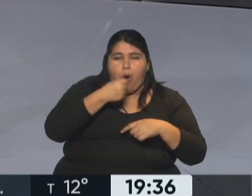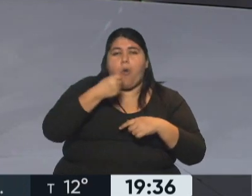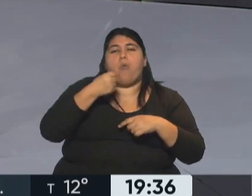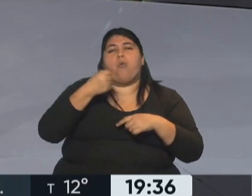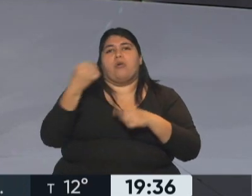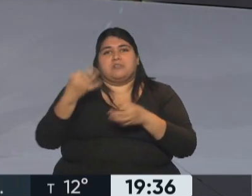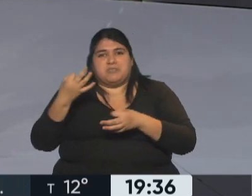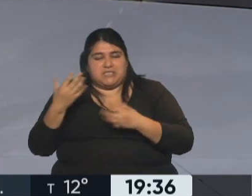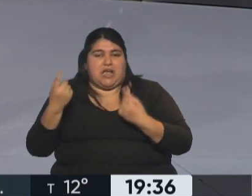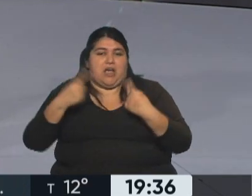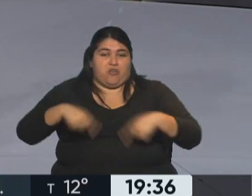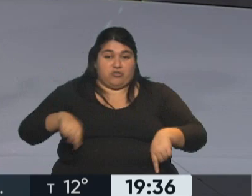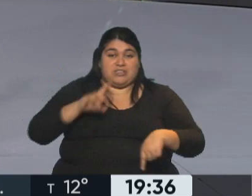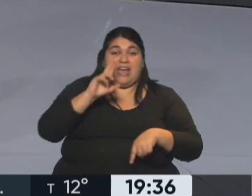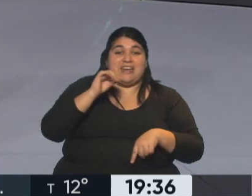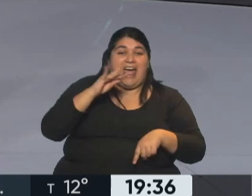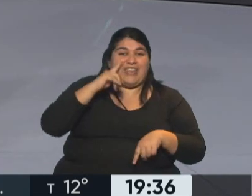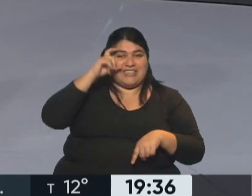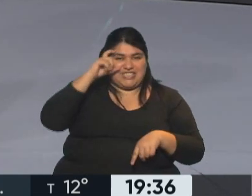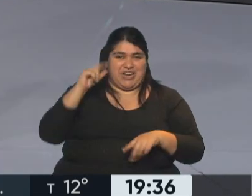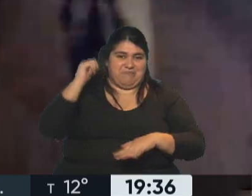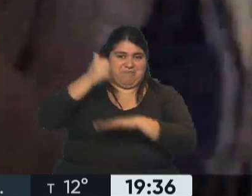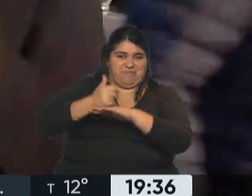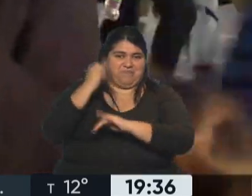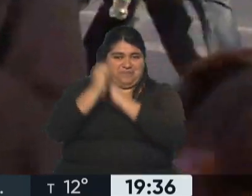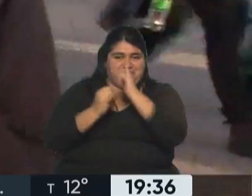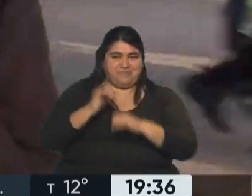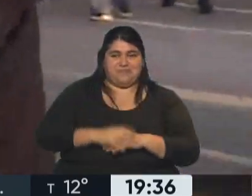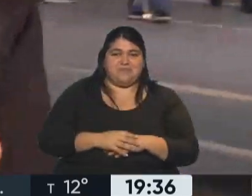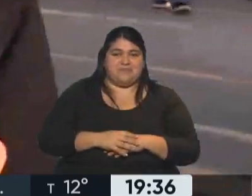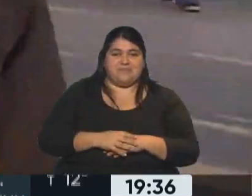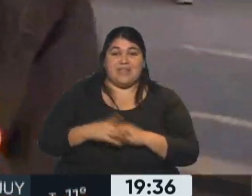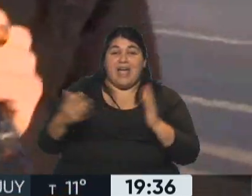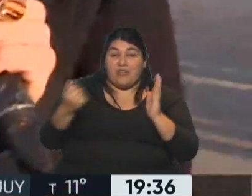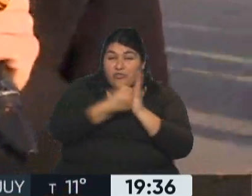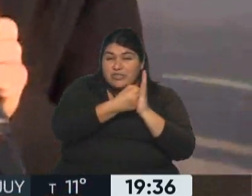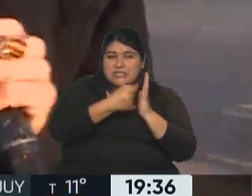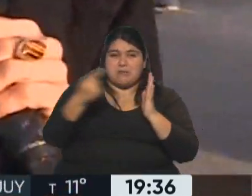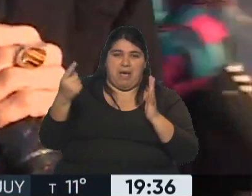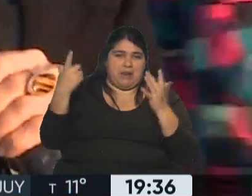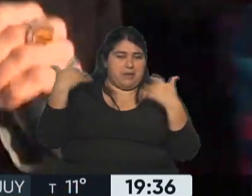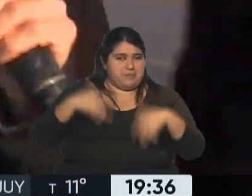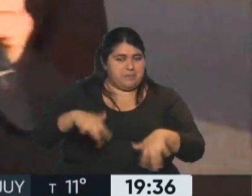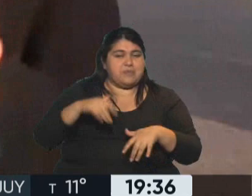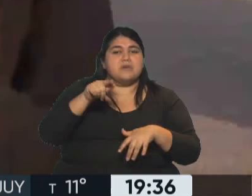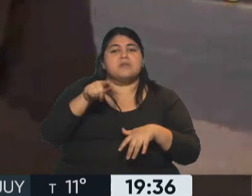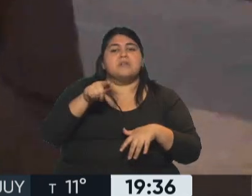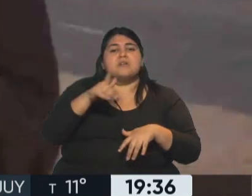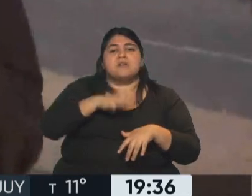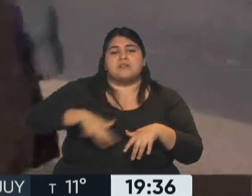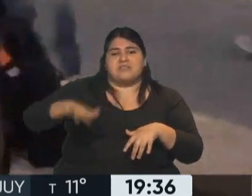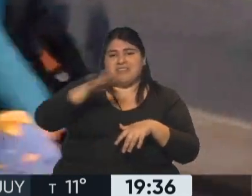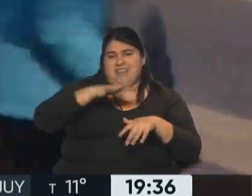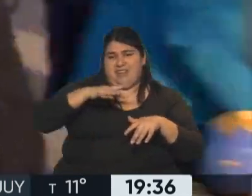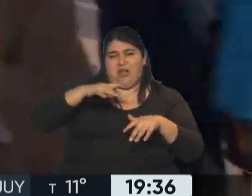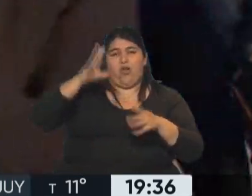consagrados Gaby radiche nos cuenta más el fin de estuvo este fin de semana en el estadio